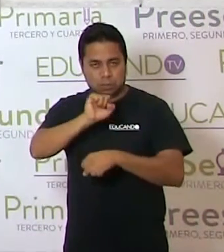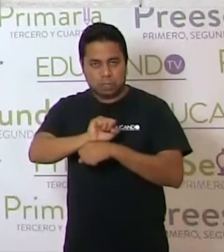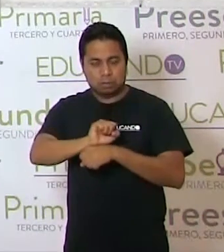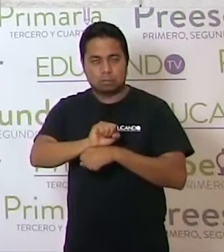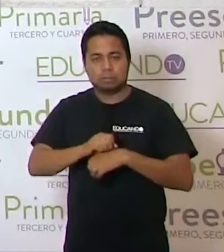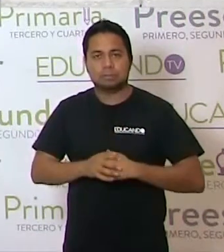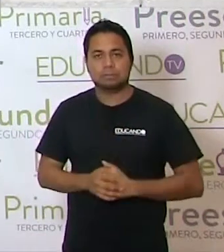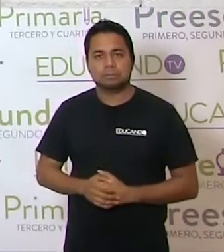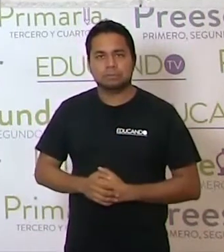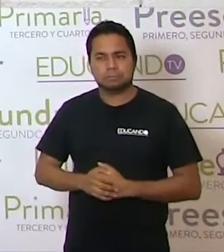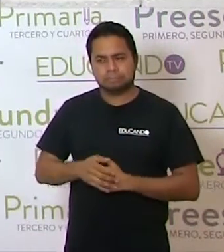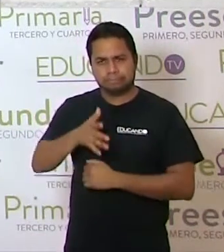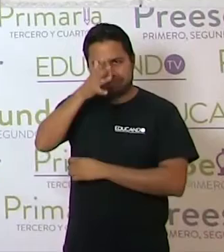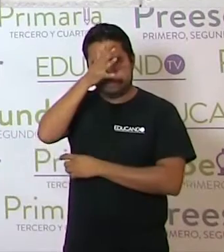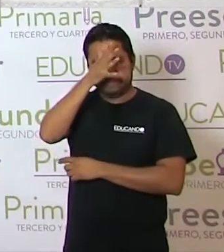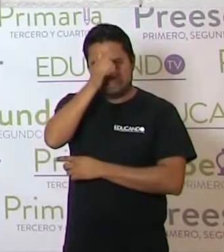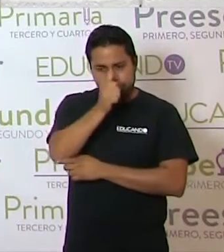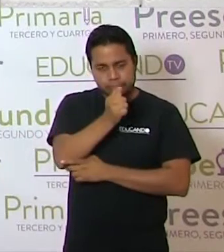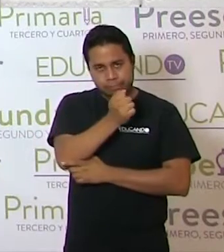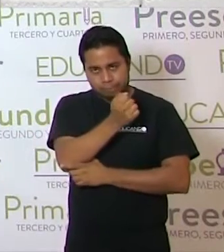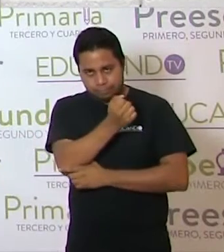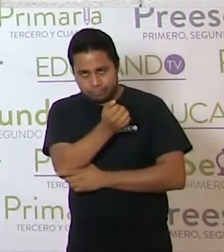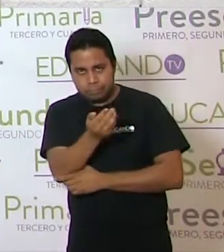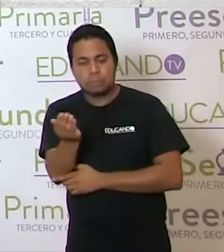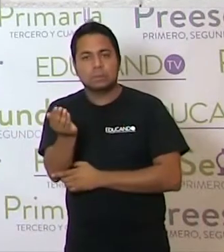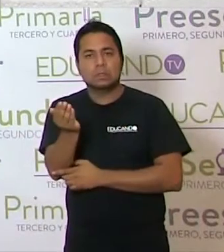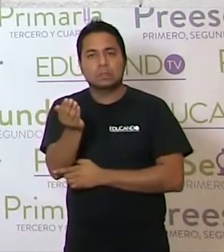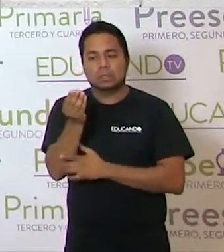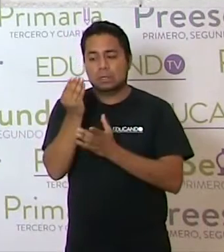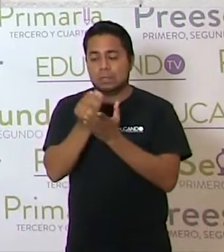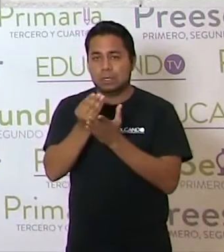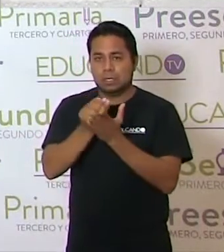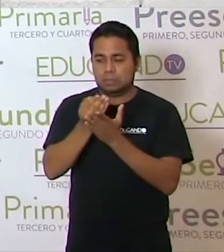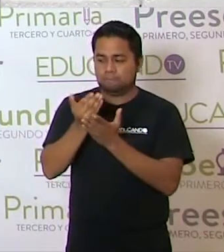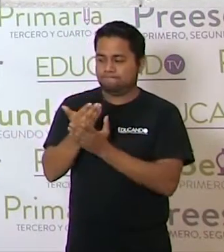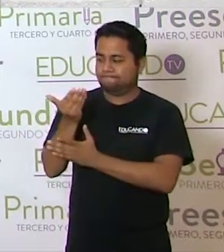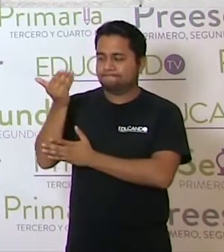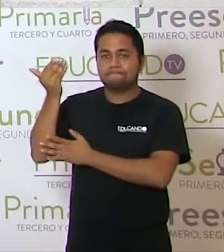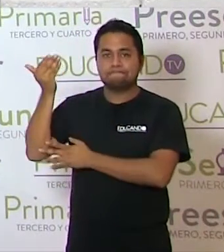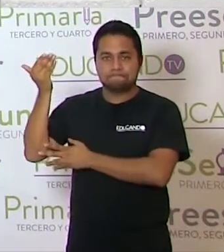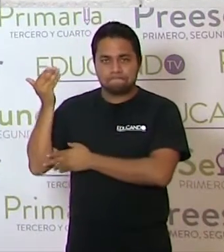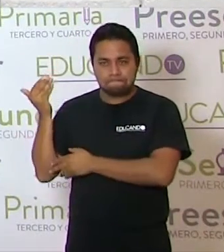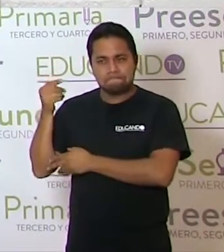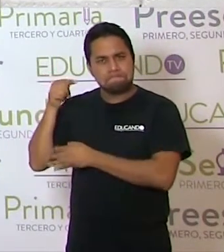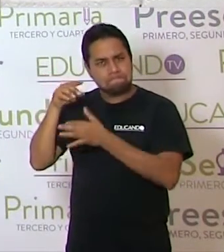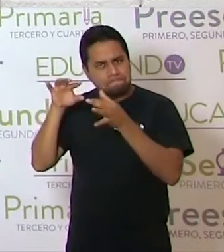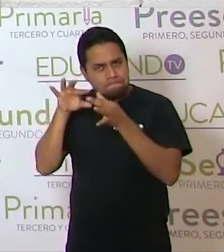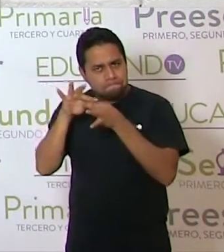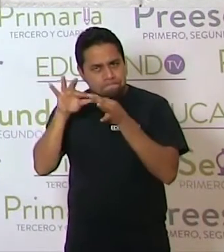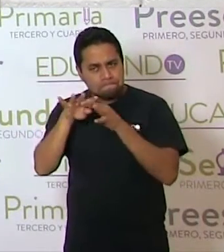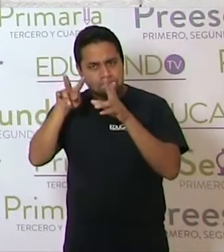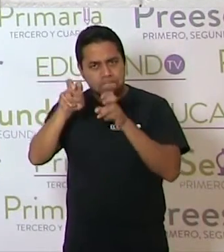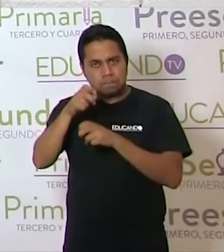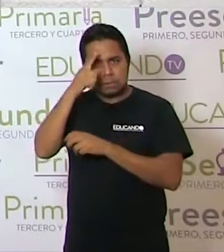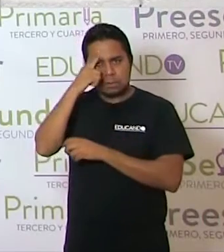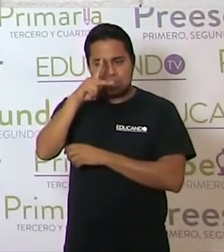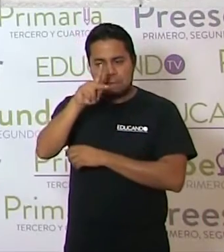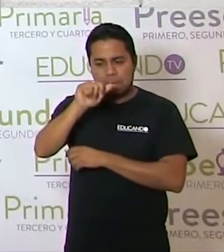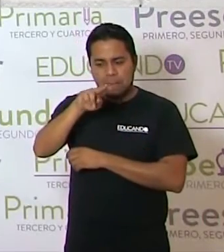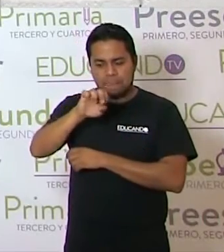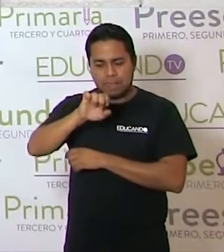como ustedes recordarán en la sesión anterior estuvimos viendo el tema del panel de